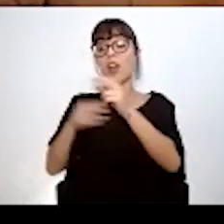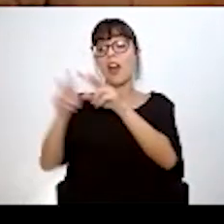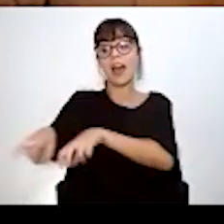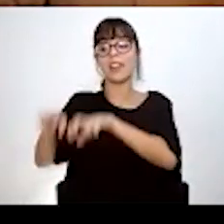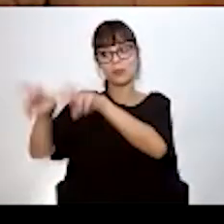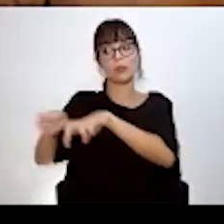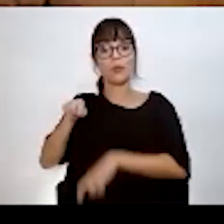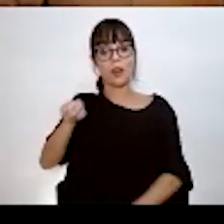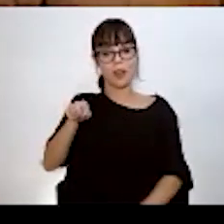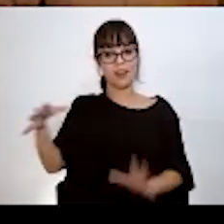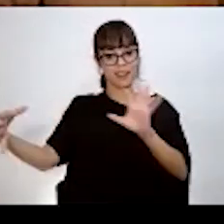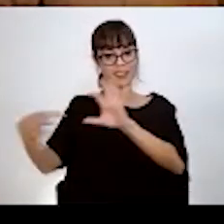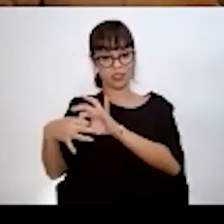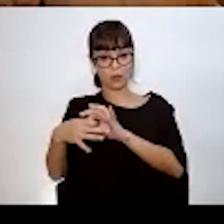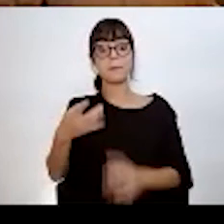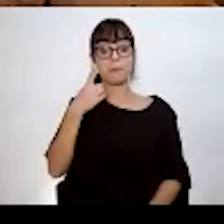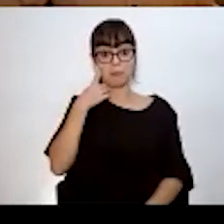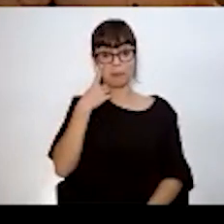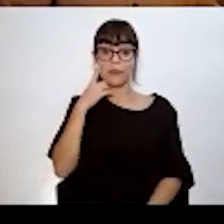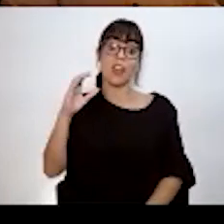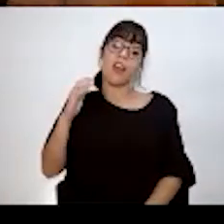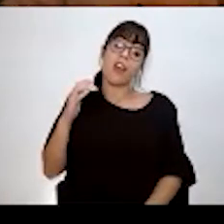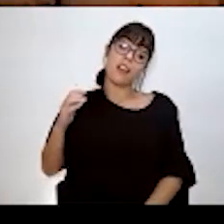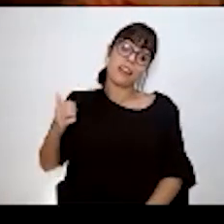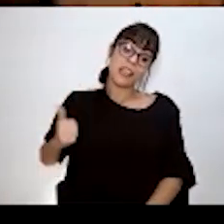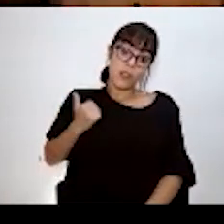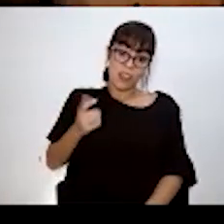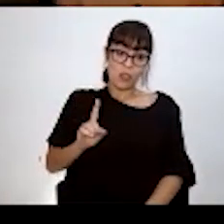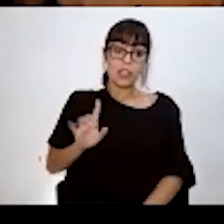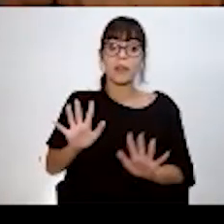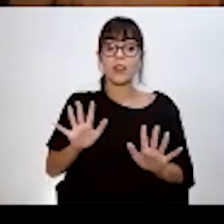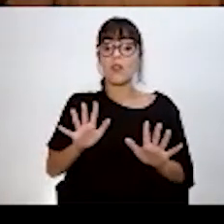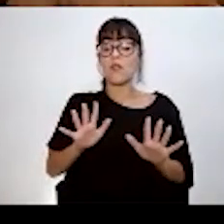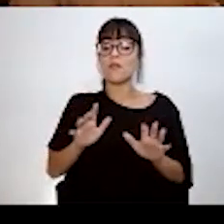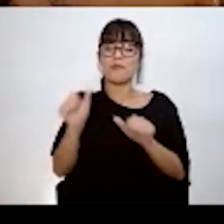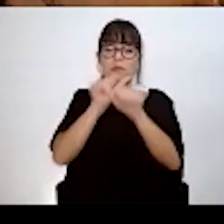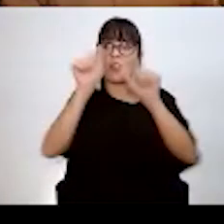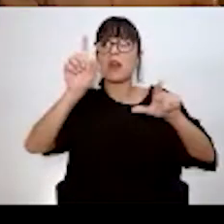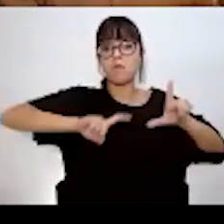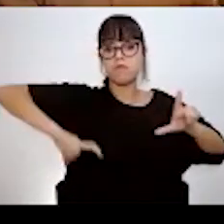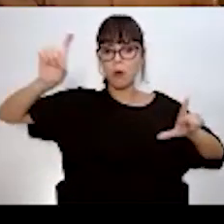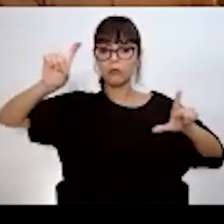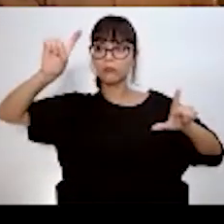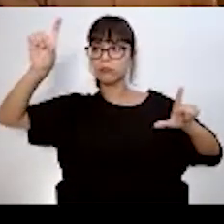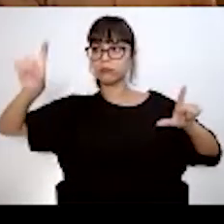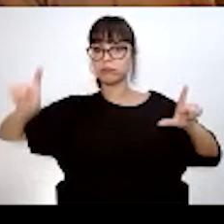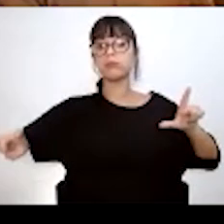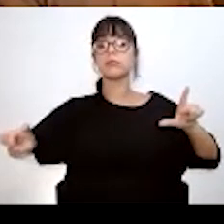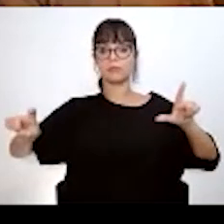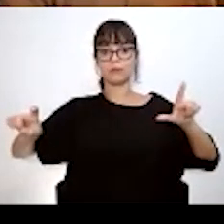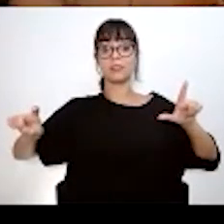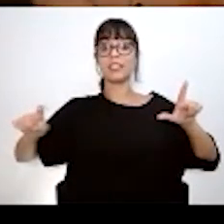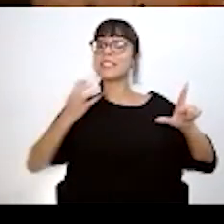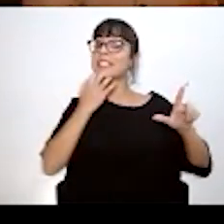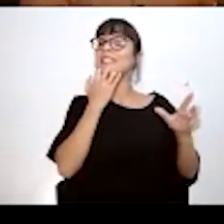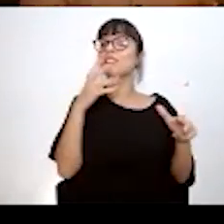no creo que sea casualidad, pero modelos como este de boom y de descenso posterior se da en muchas sociedades en las